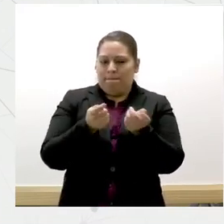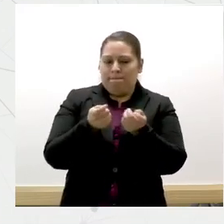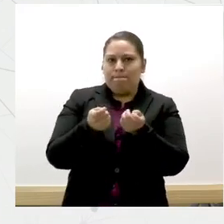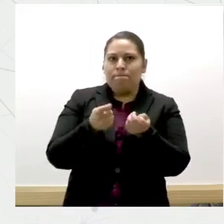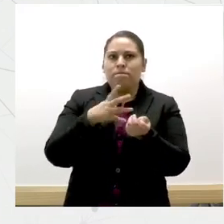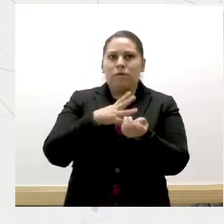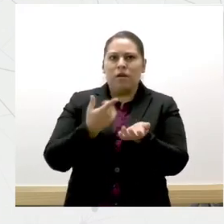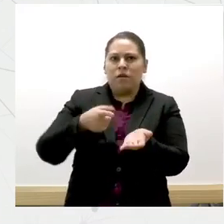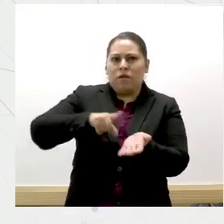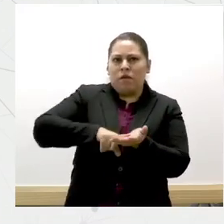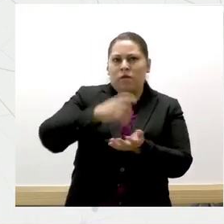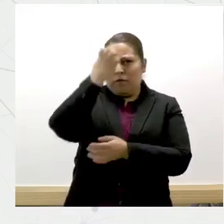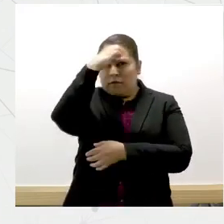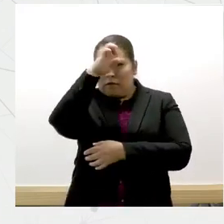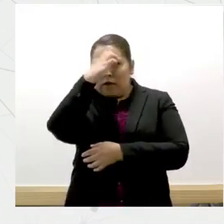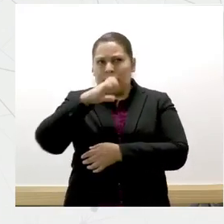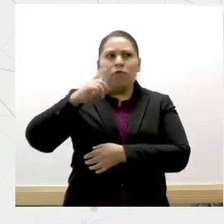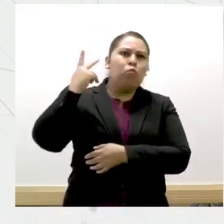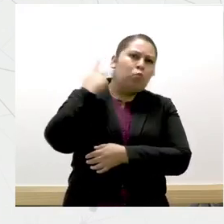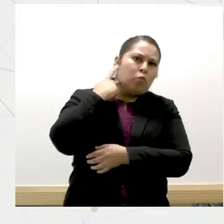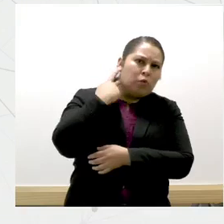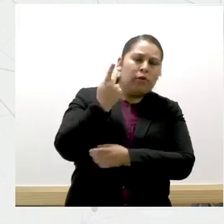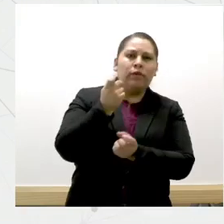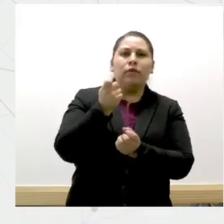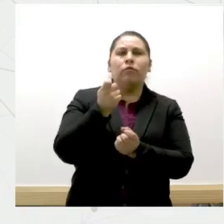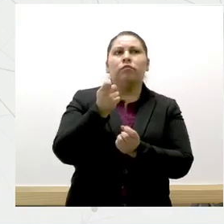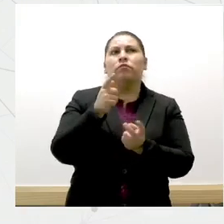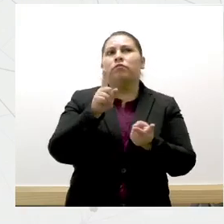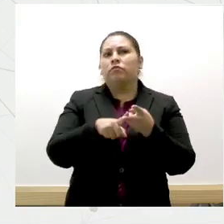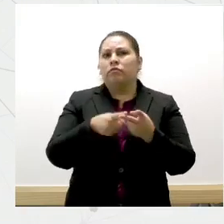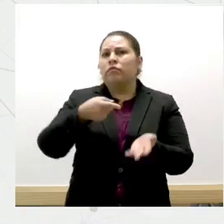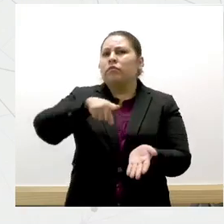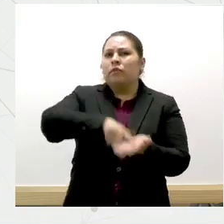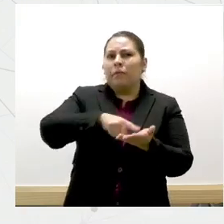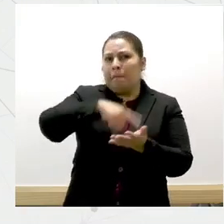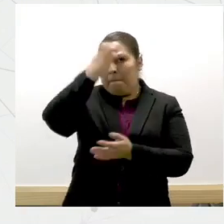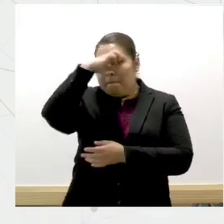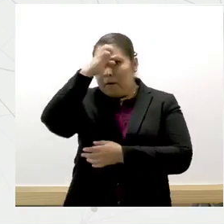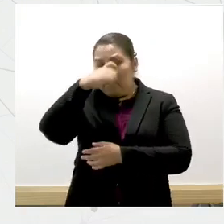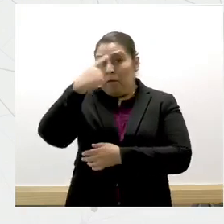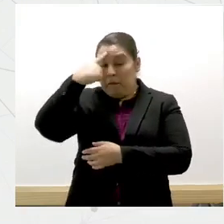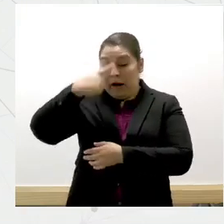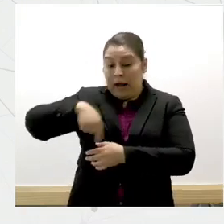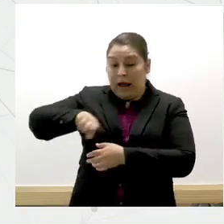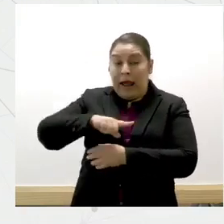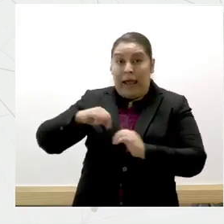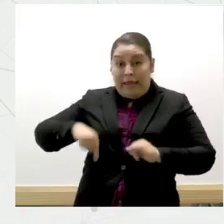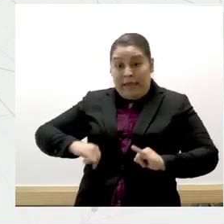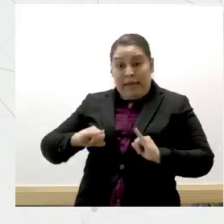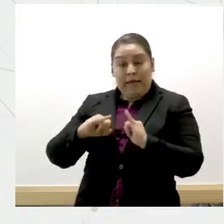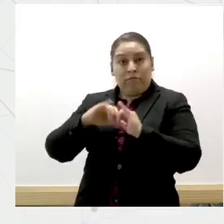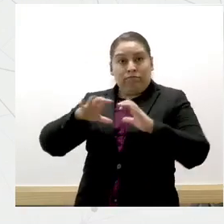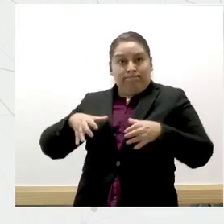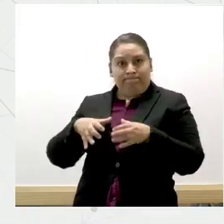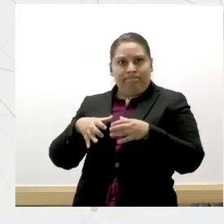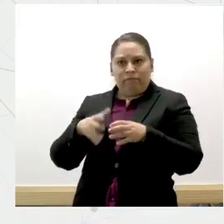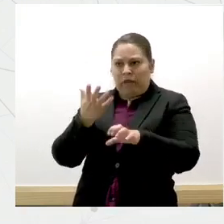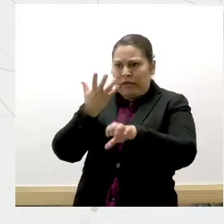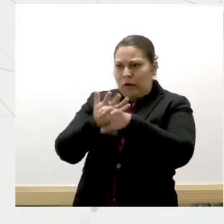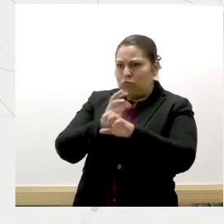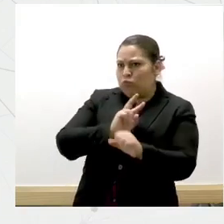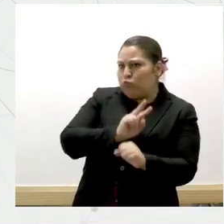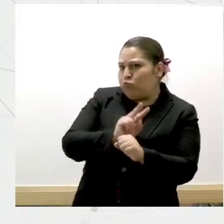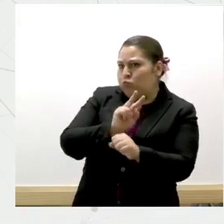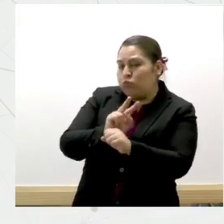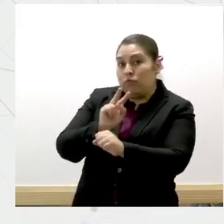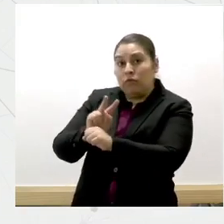las distintas agencias a nivel estadounidense, para asegurarse de que hay un despliegue coordinado de las